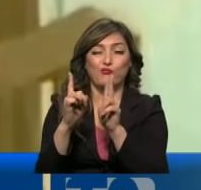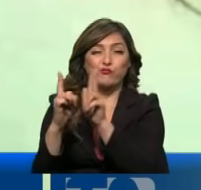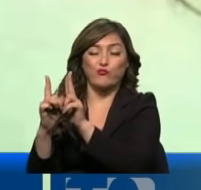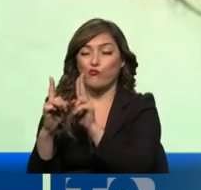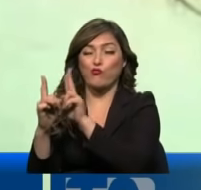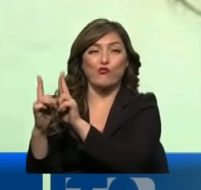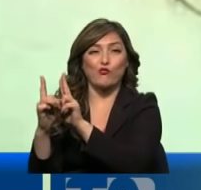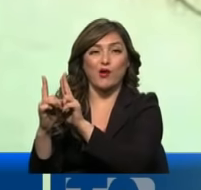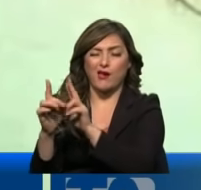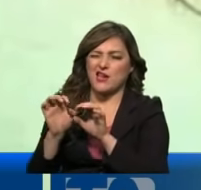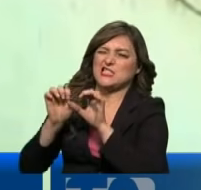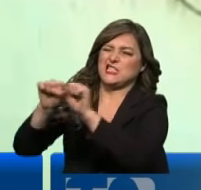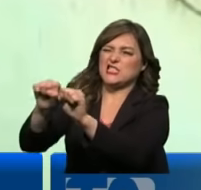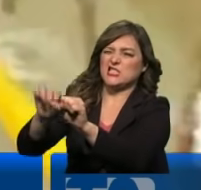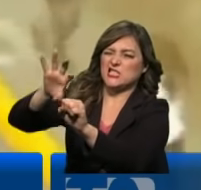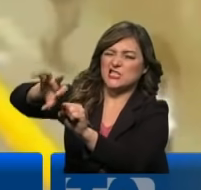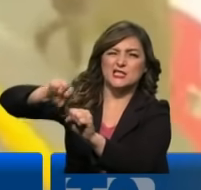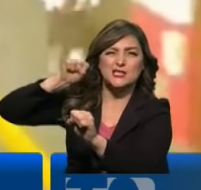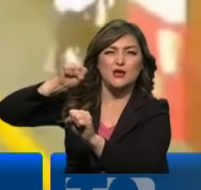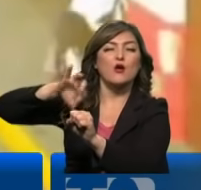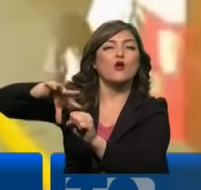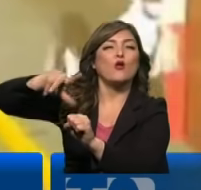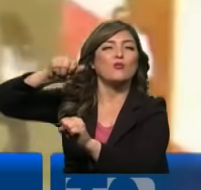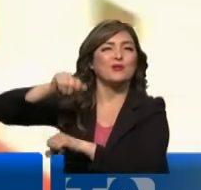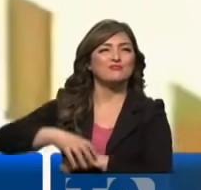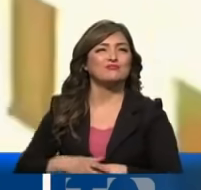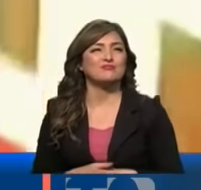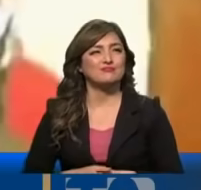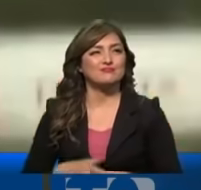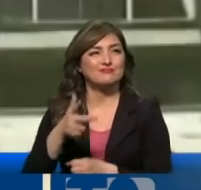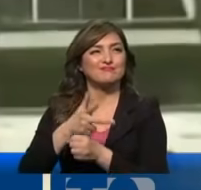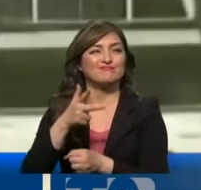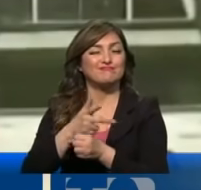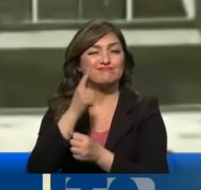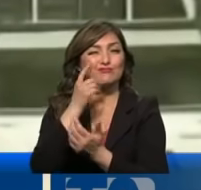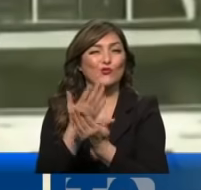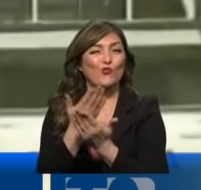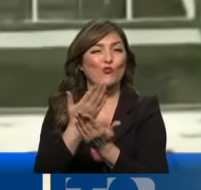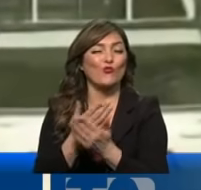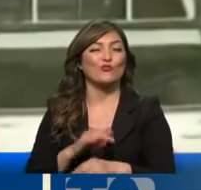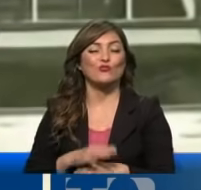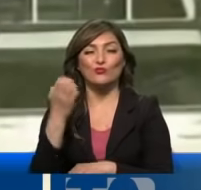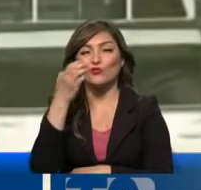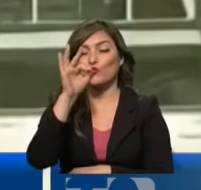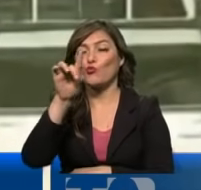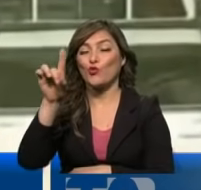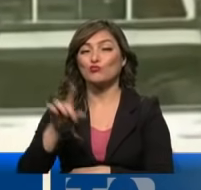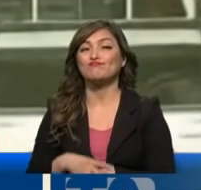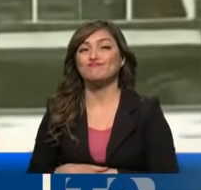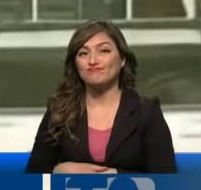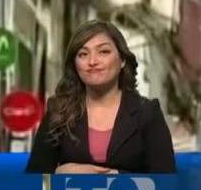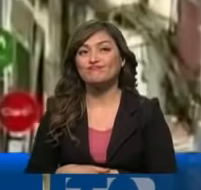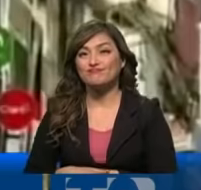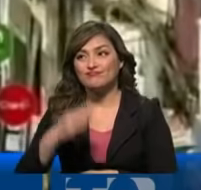la pared de este inmueble y le quitan sus pertenencias. El hecho quedó registrado en las cámaras de seguridad del EQ911 y